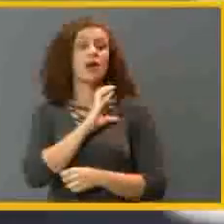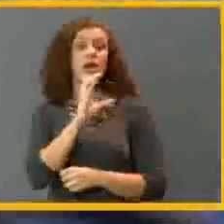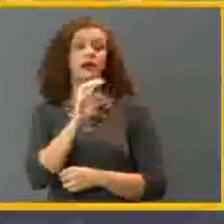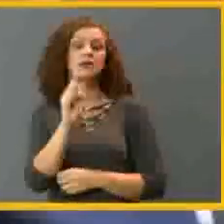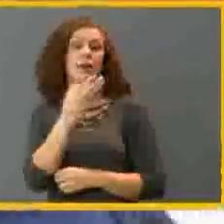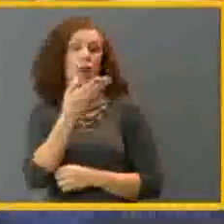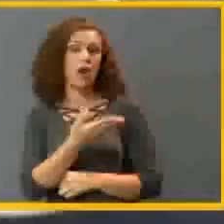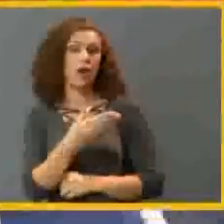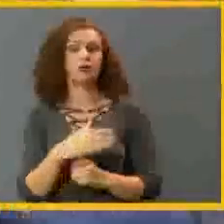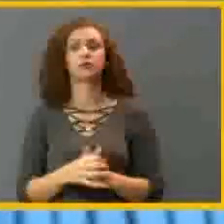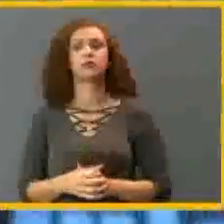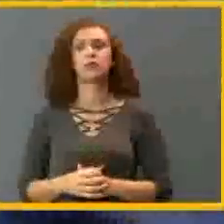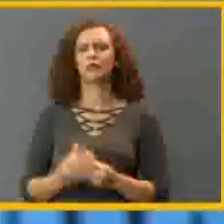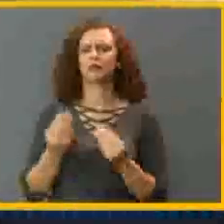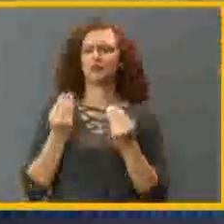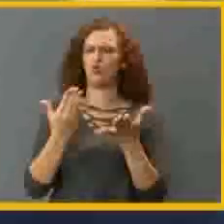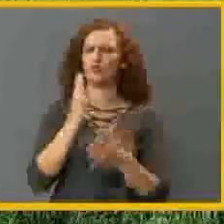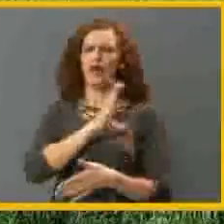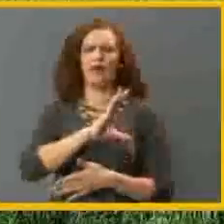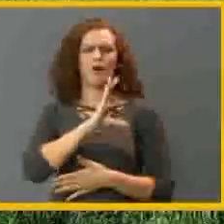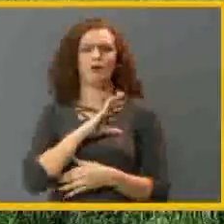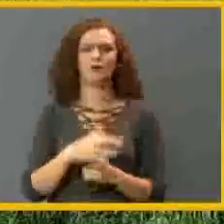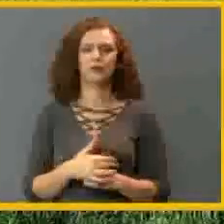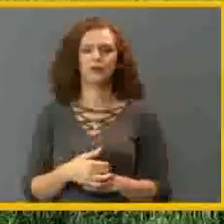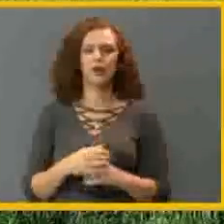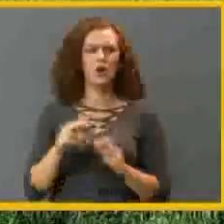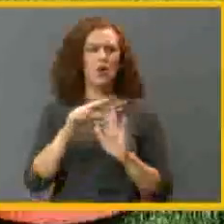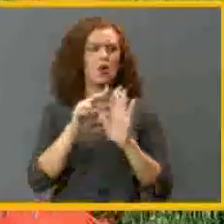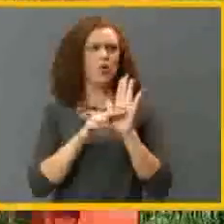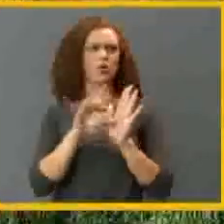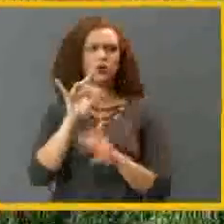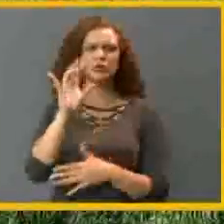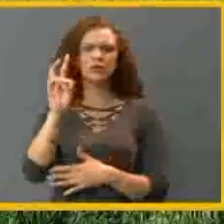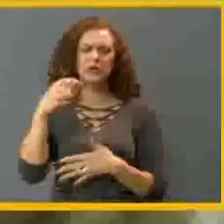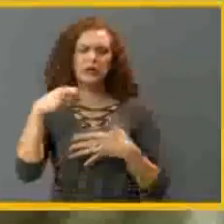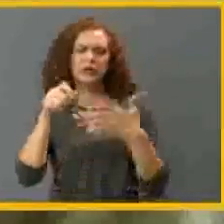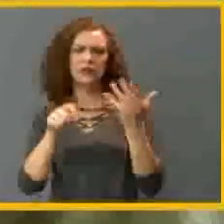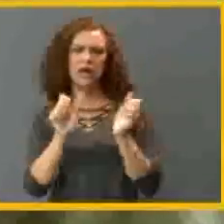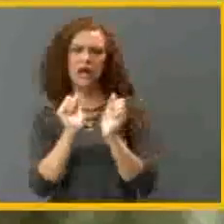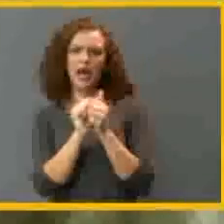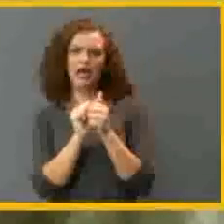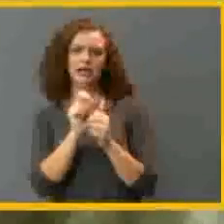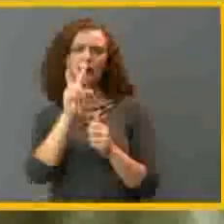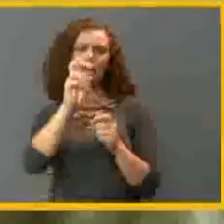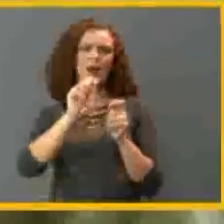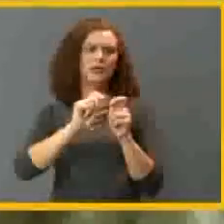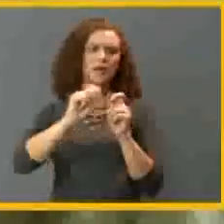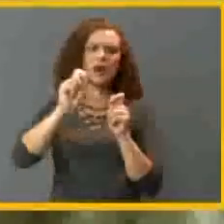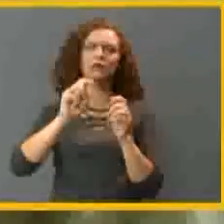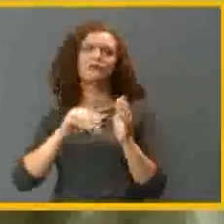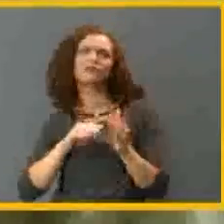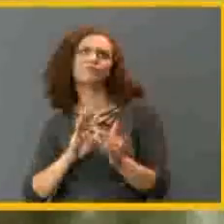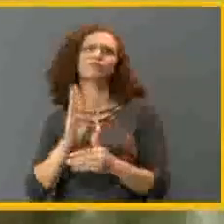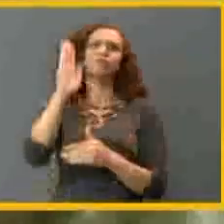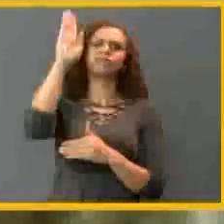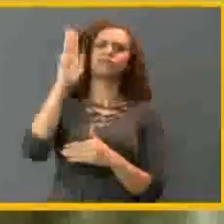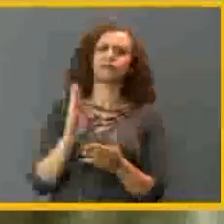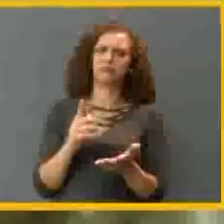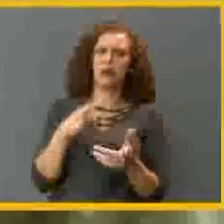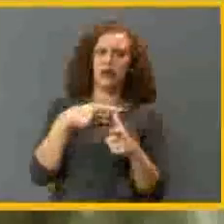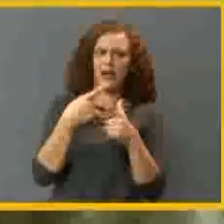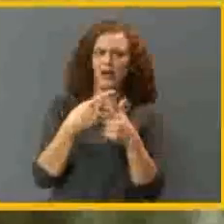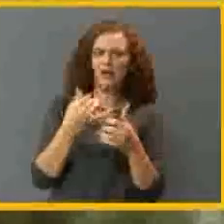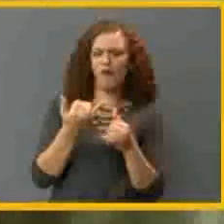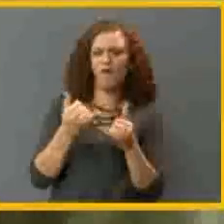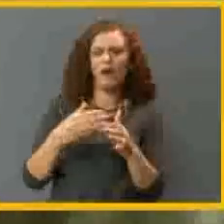Cristian Bolaños, muchas. Minuto 87, por ejemplo, hace un pique de 20 metros, que al final estaba en